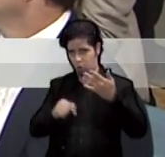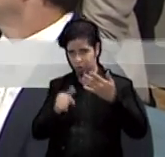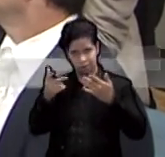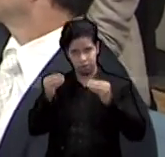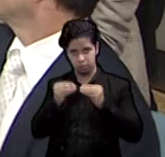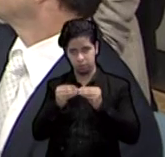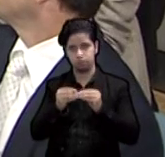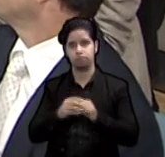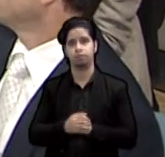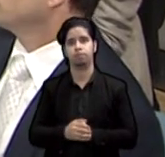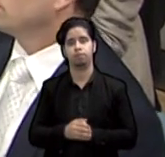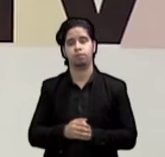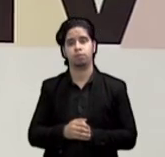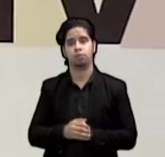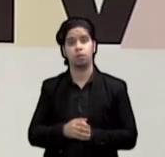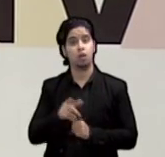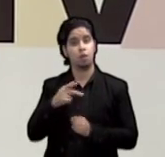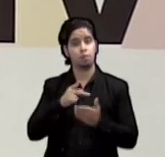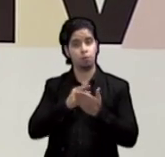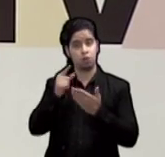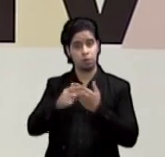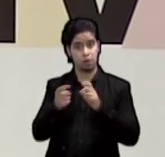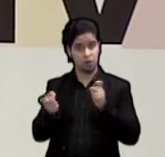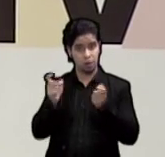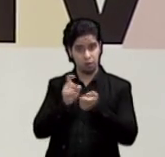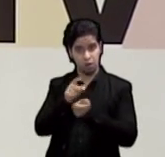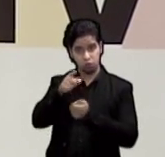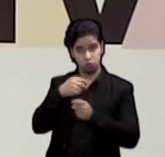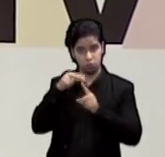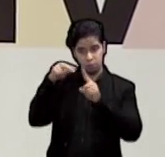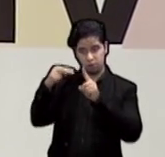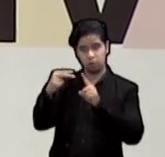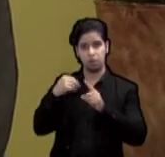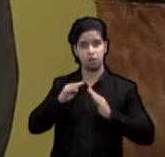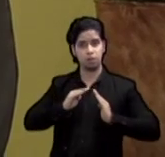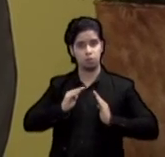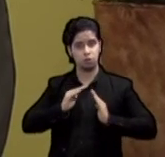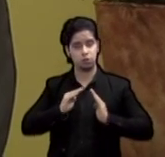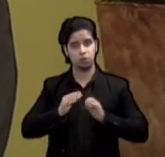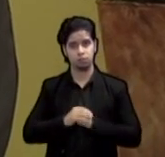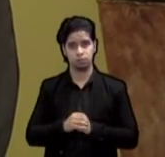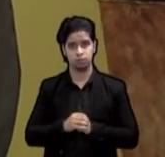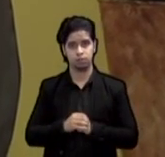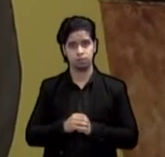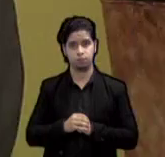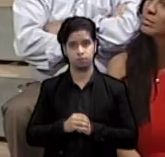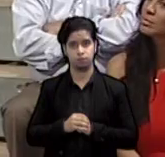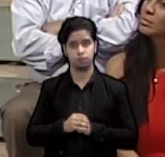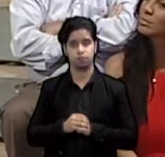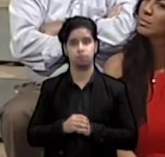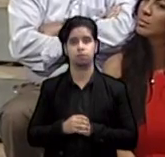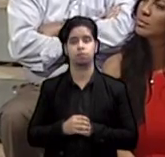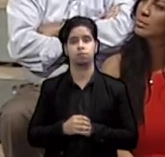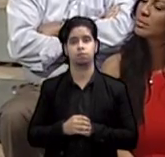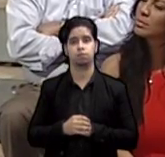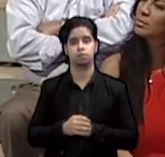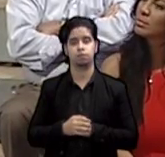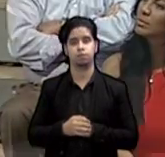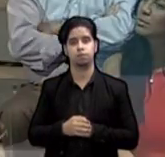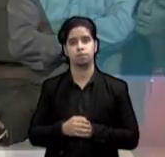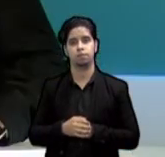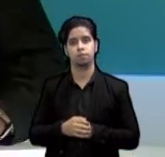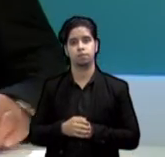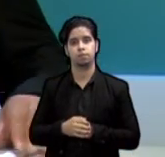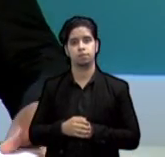otros, en una serie de programas que cambiarán la forma de ver los deportes. Desde San Juan, Fran Camacho, Noticias 24/7,